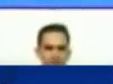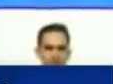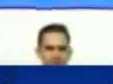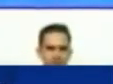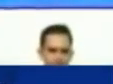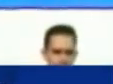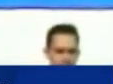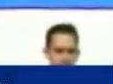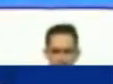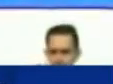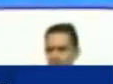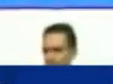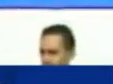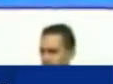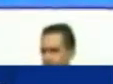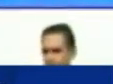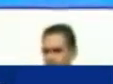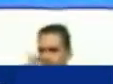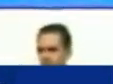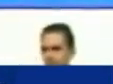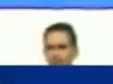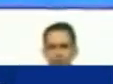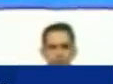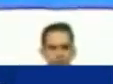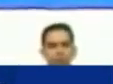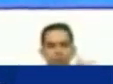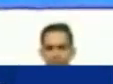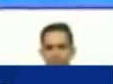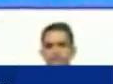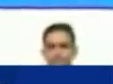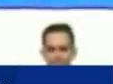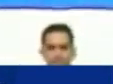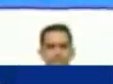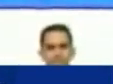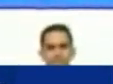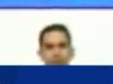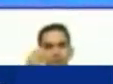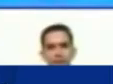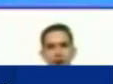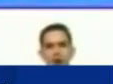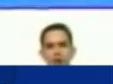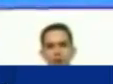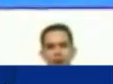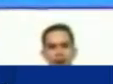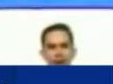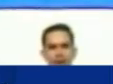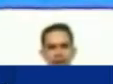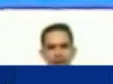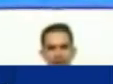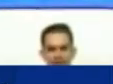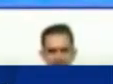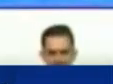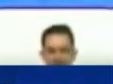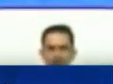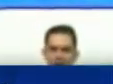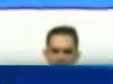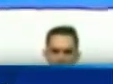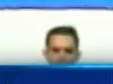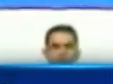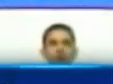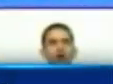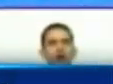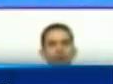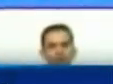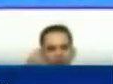verdes. Con la apertura de Banadesa, potenciamos la producción agrícola,